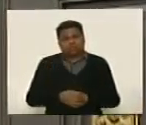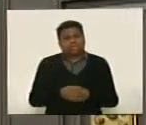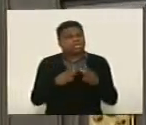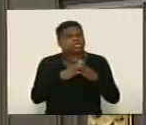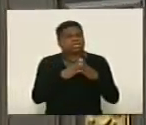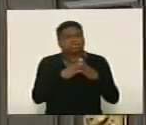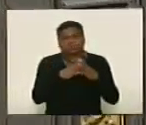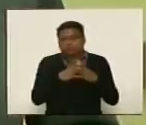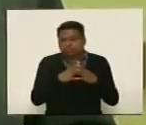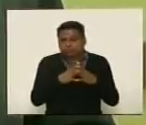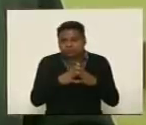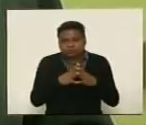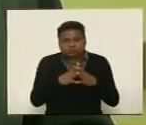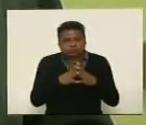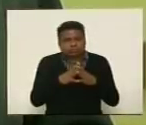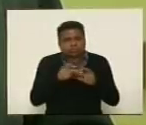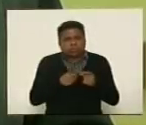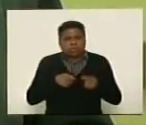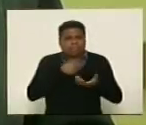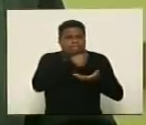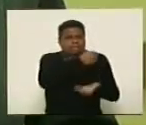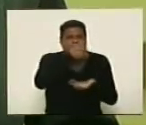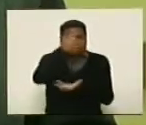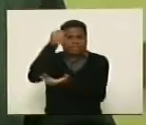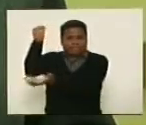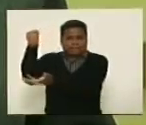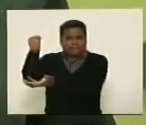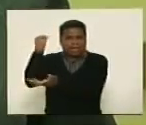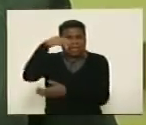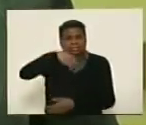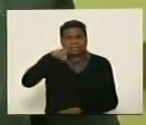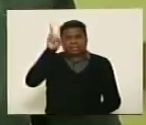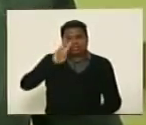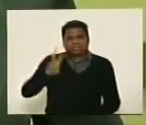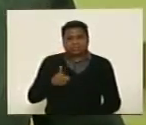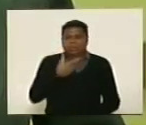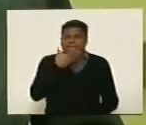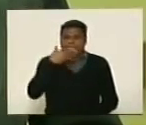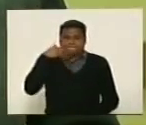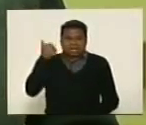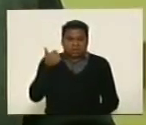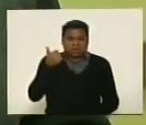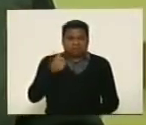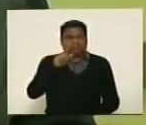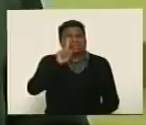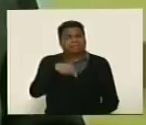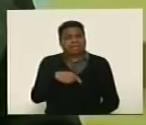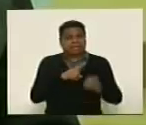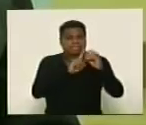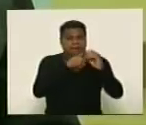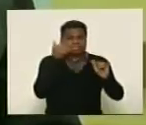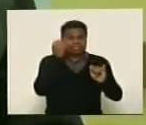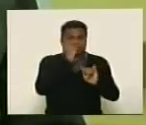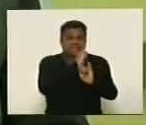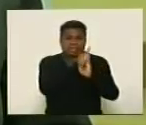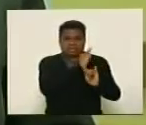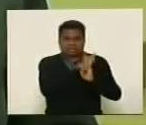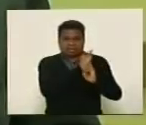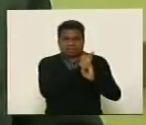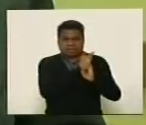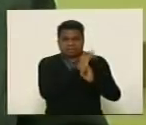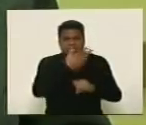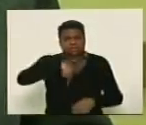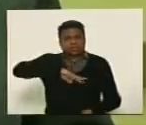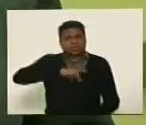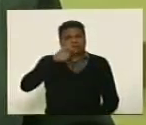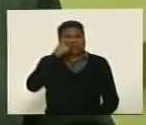inversión nacional se va a fortalecer más. A través también de este criptoactivo, nuestro pueblo